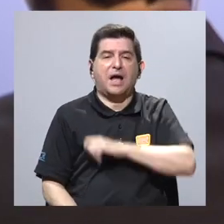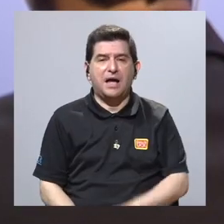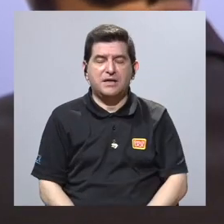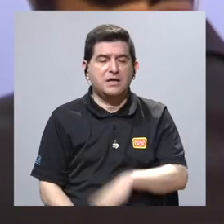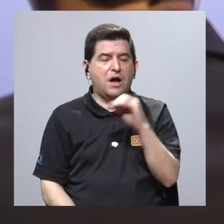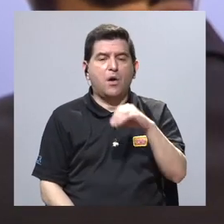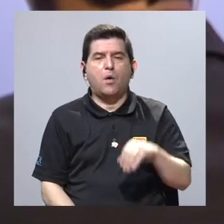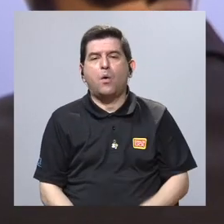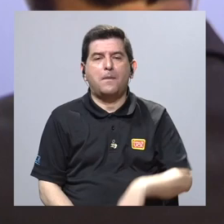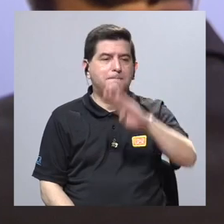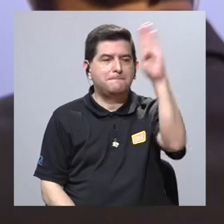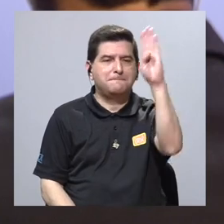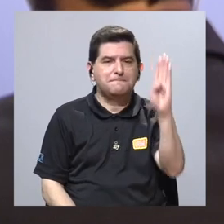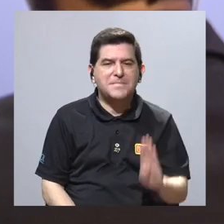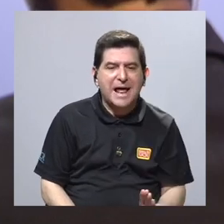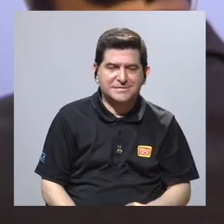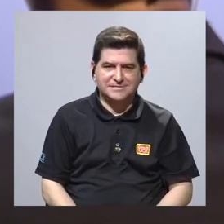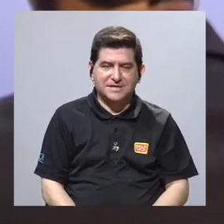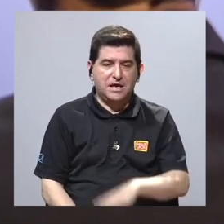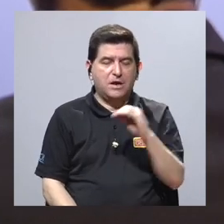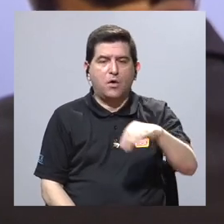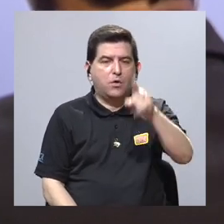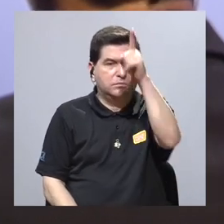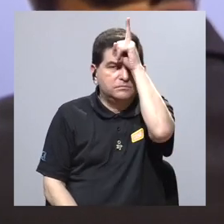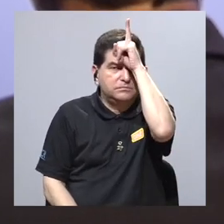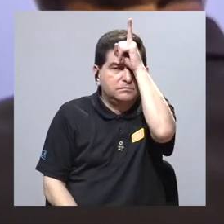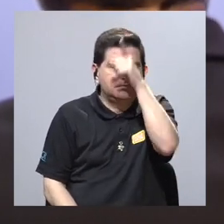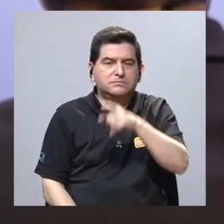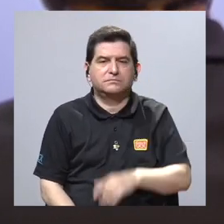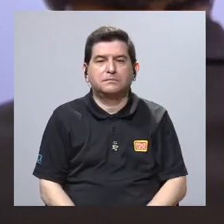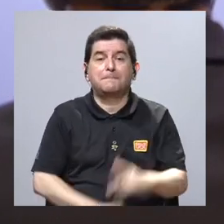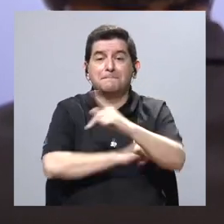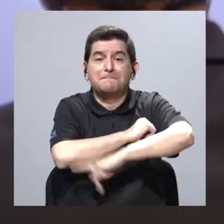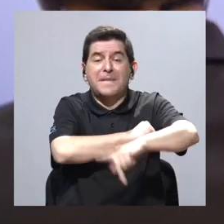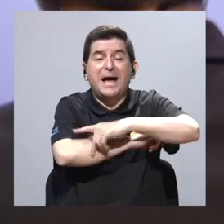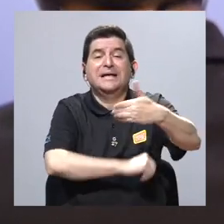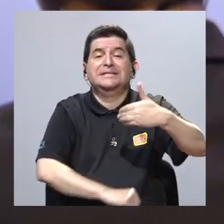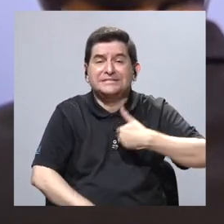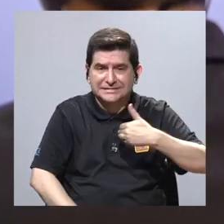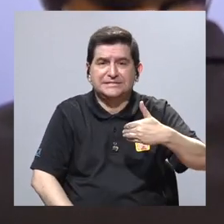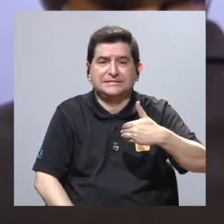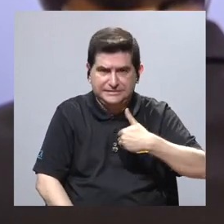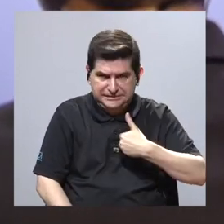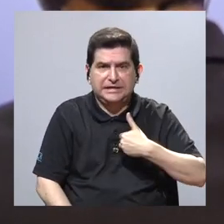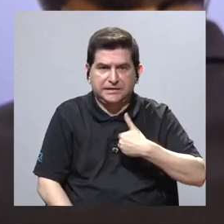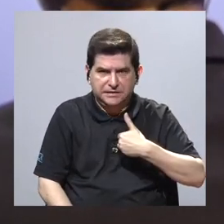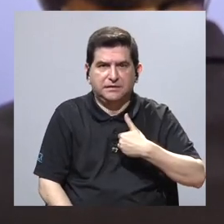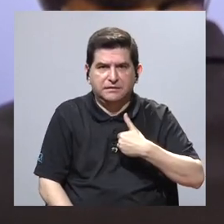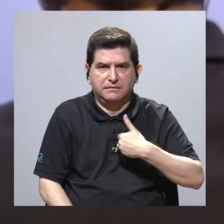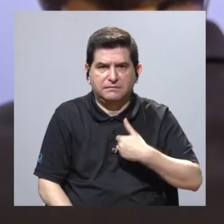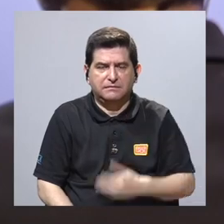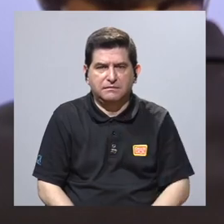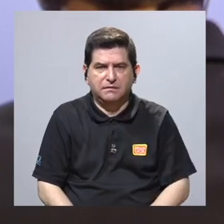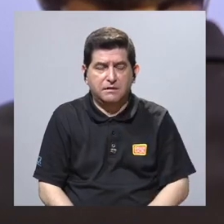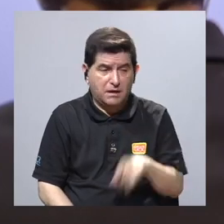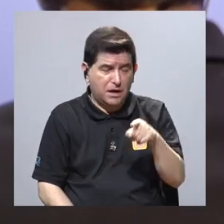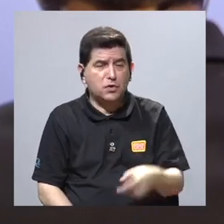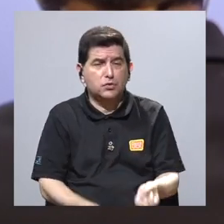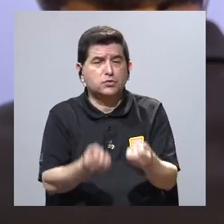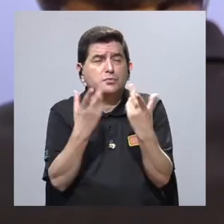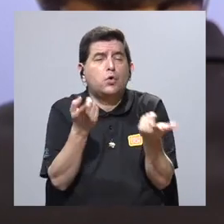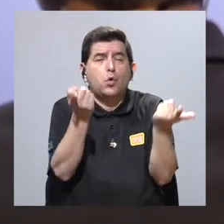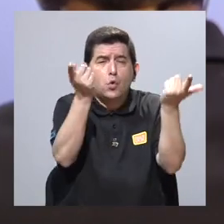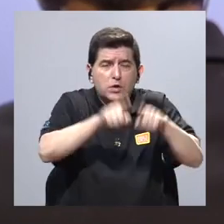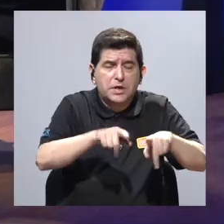en Brasil, lo que ha pasado en Alemania. O sea, países que tenían, o muchos casos, o tenían